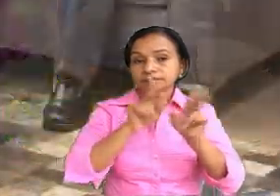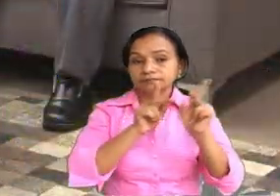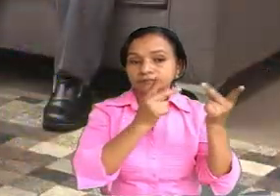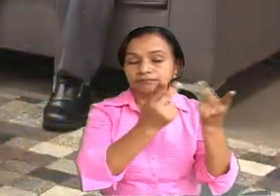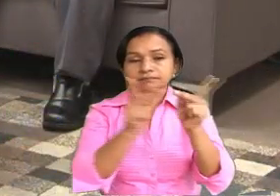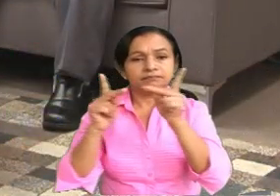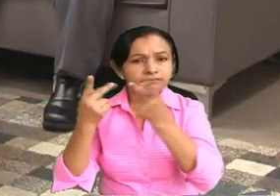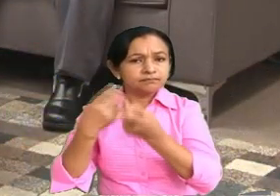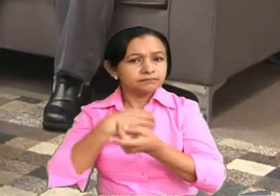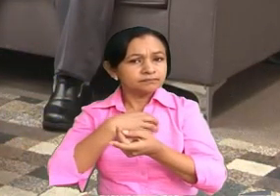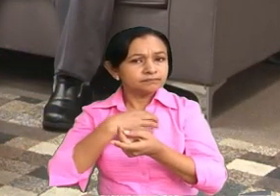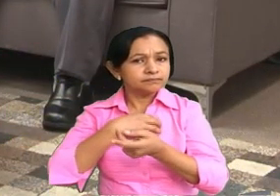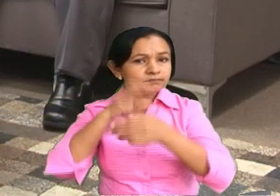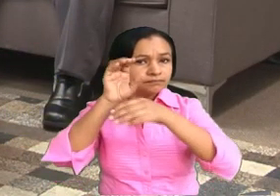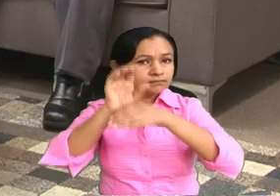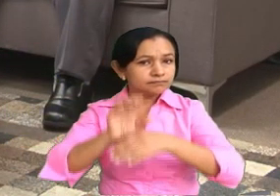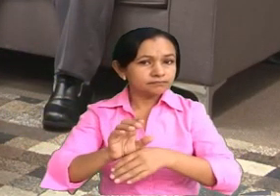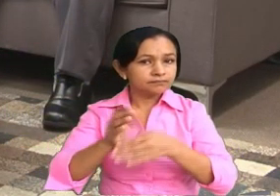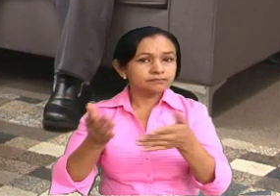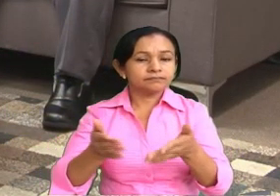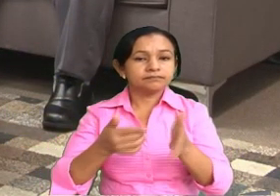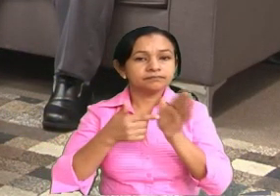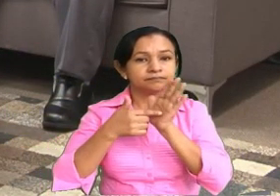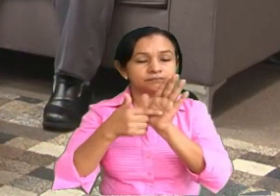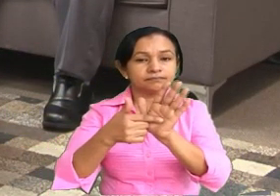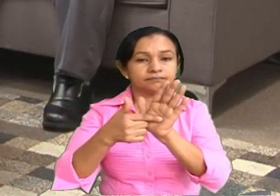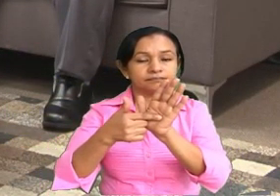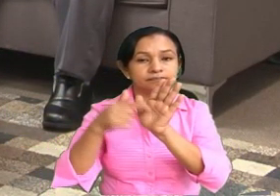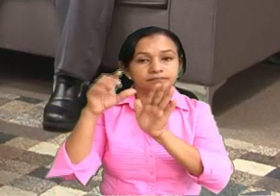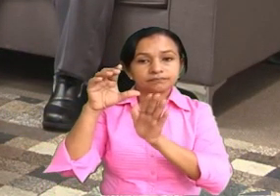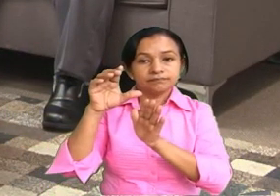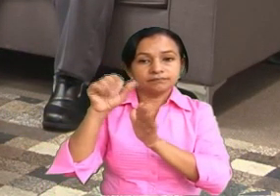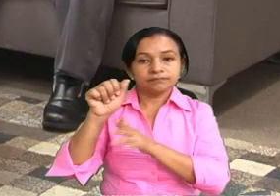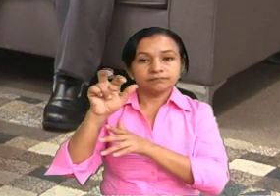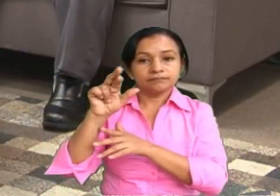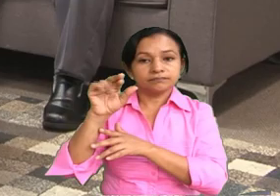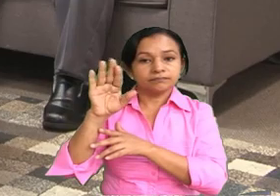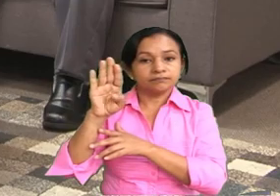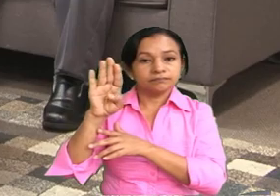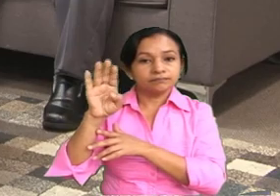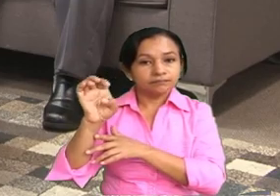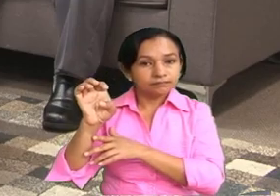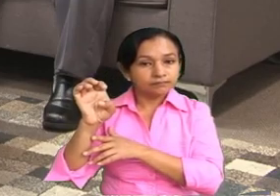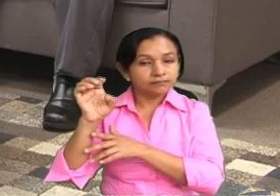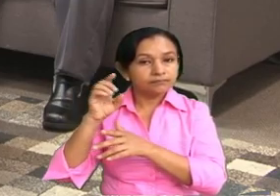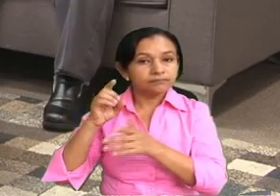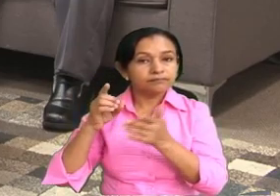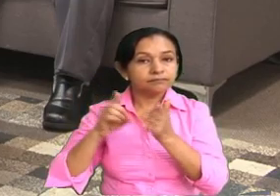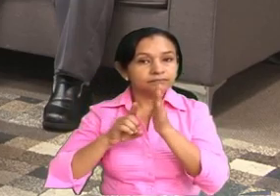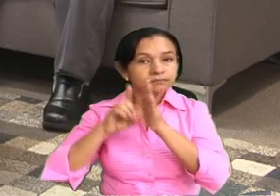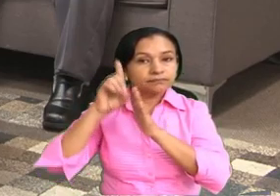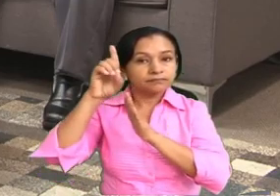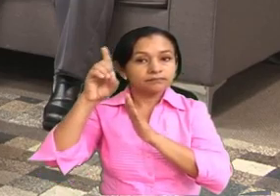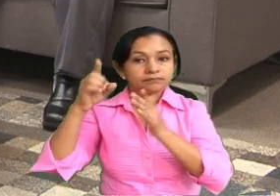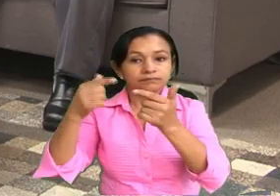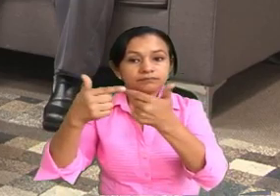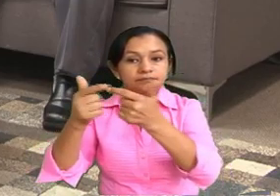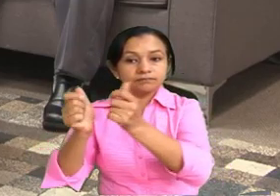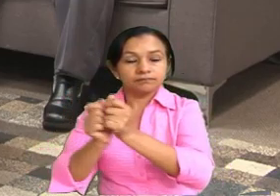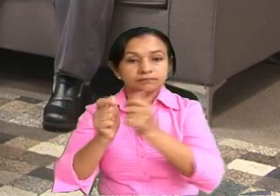cosmovisión. Bien, es cierto que, por ejemplo, en la Costa Caribe, el desarrollo económico parte de lo comunal y del